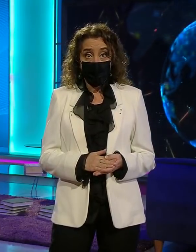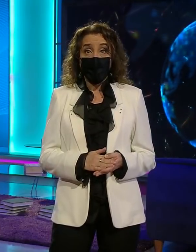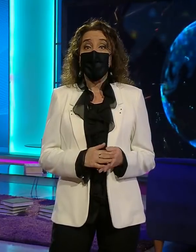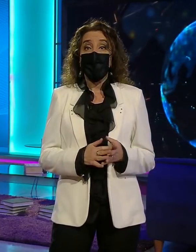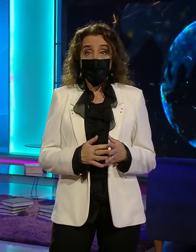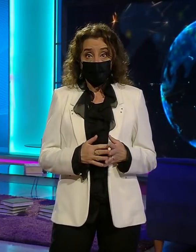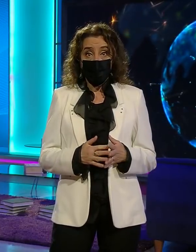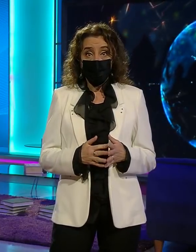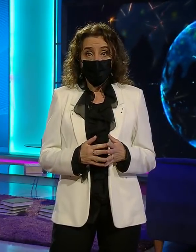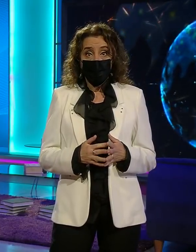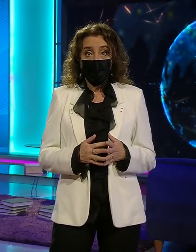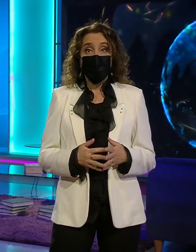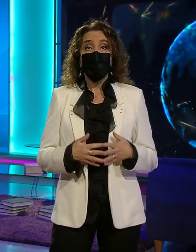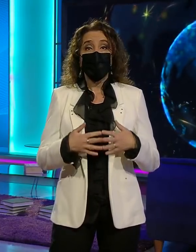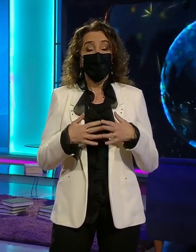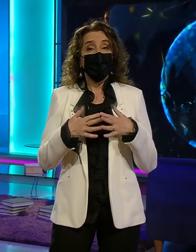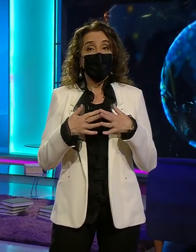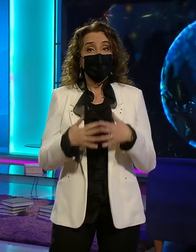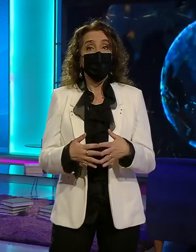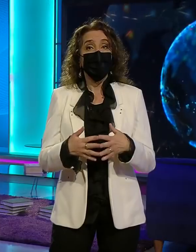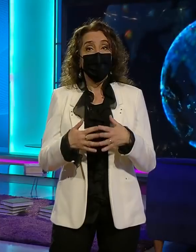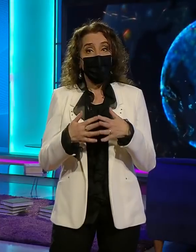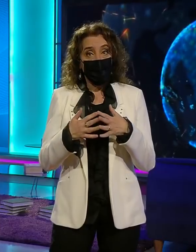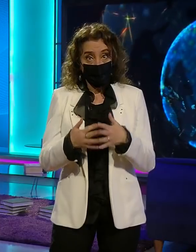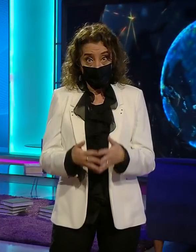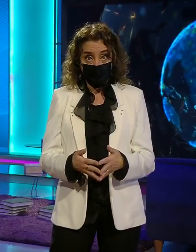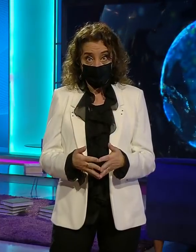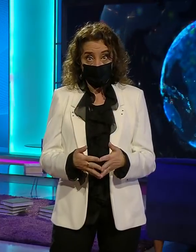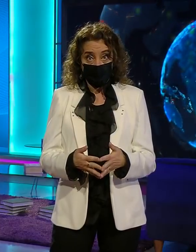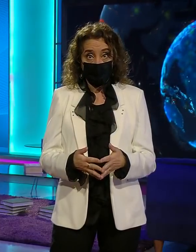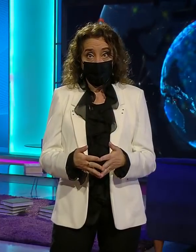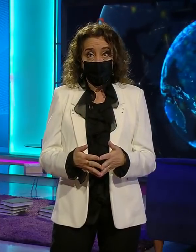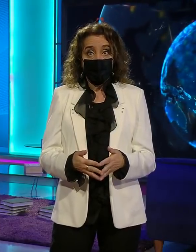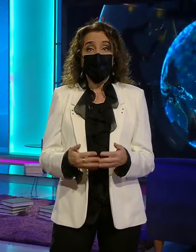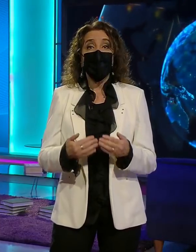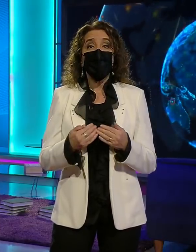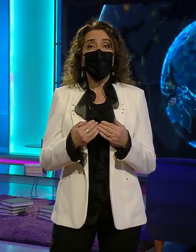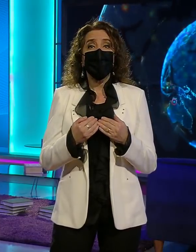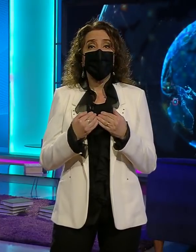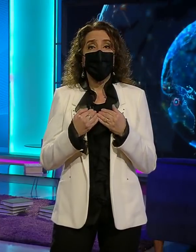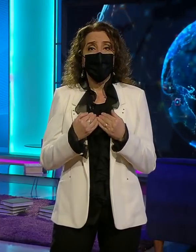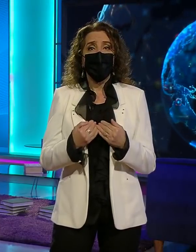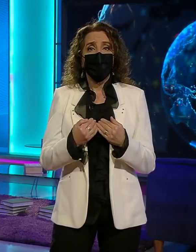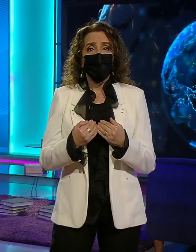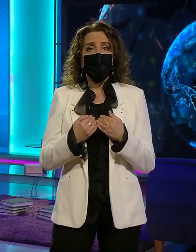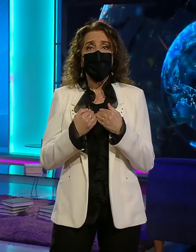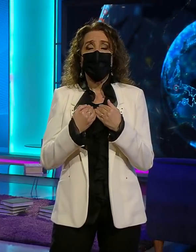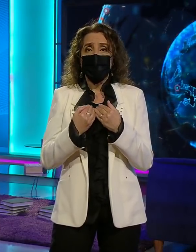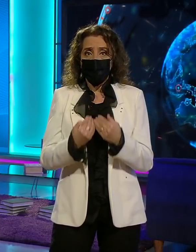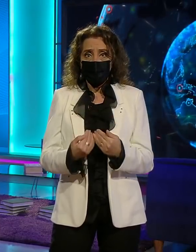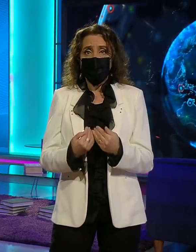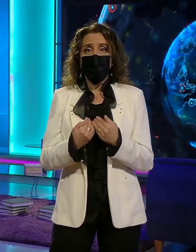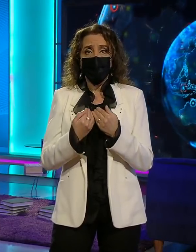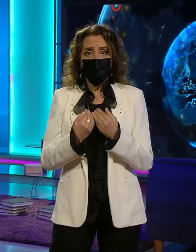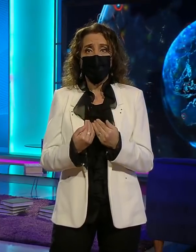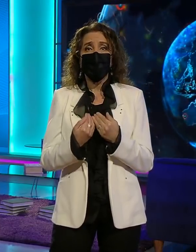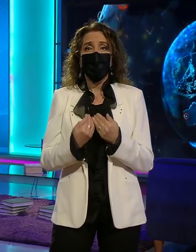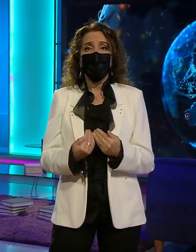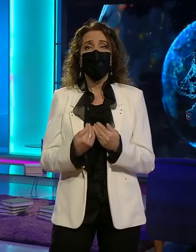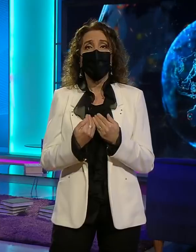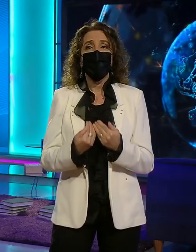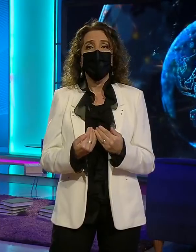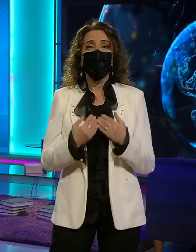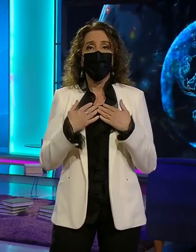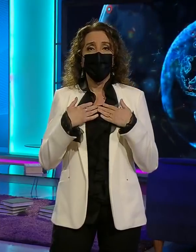democracia. Negarlo es la instigación a la violencia. Ese mismo imperativo de